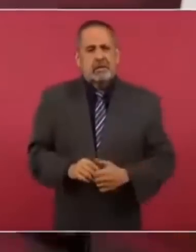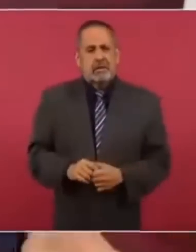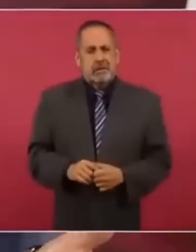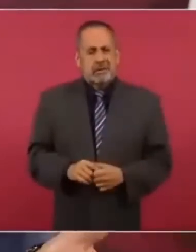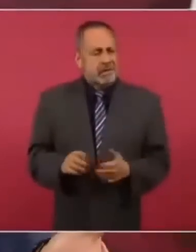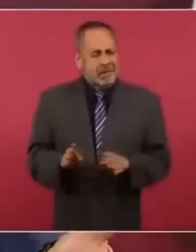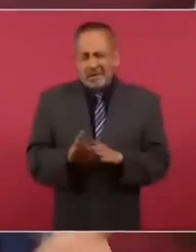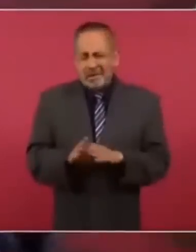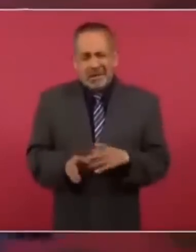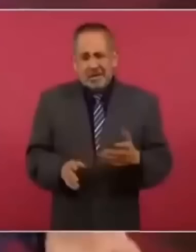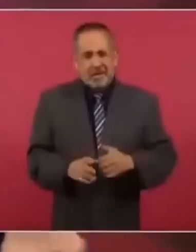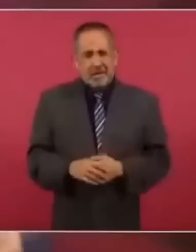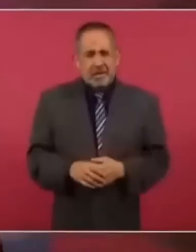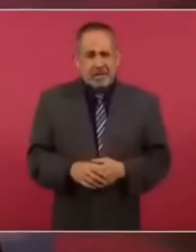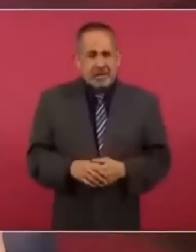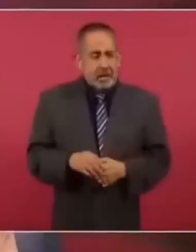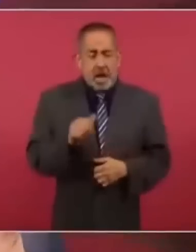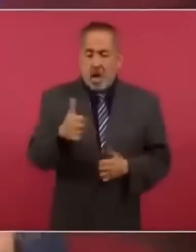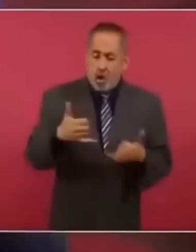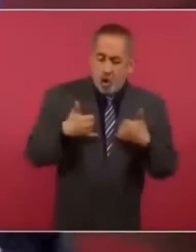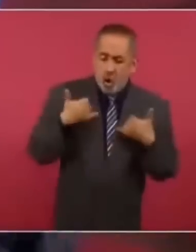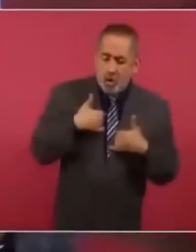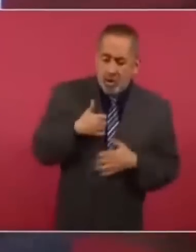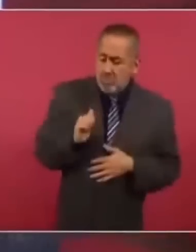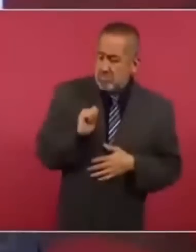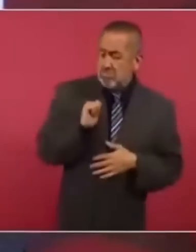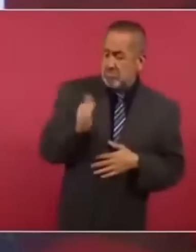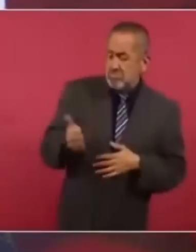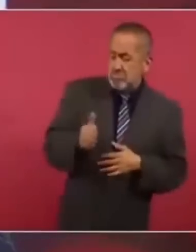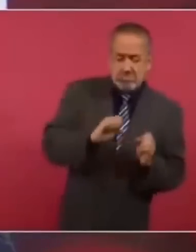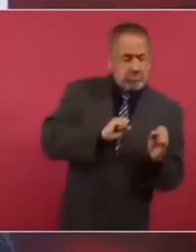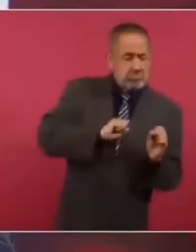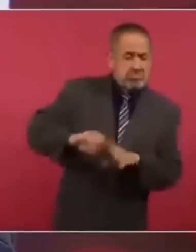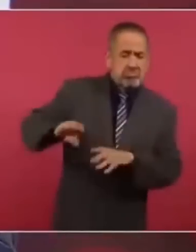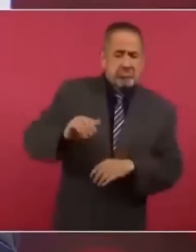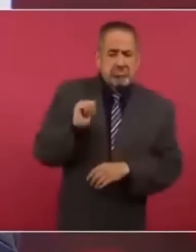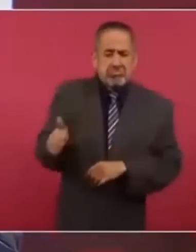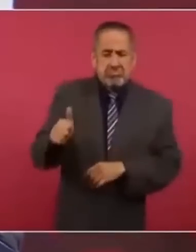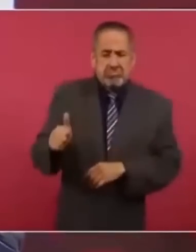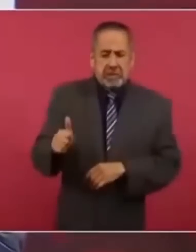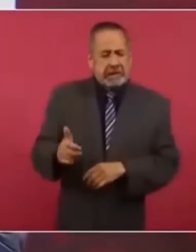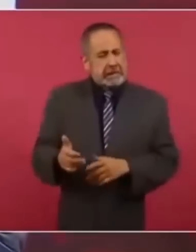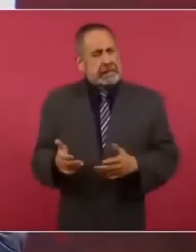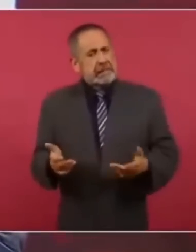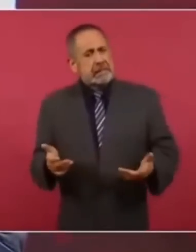¿Cómo es que abandonan a sus jóvenes?